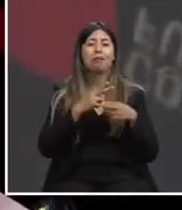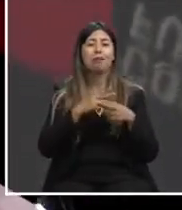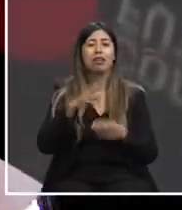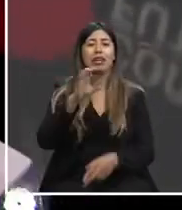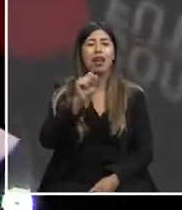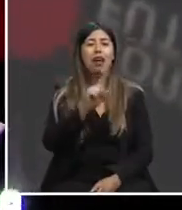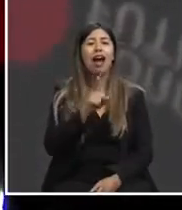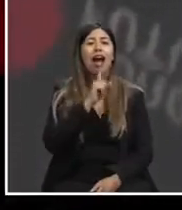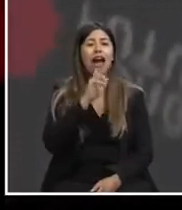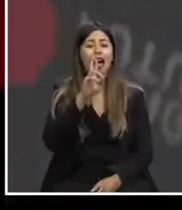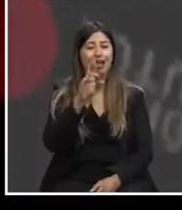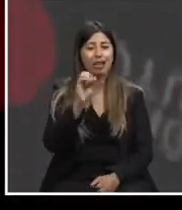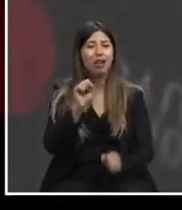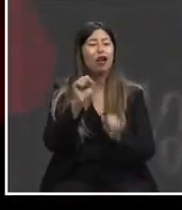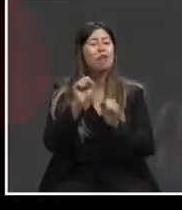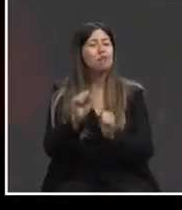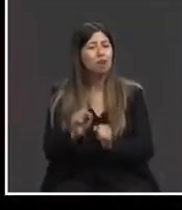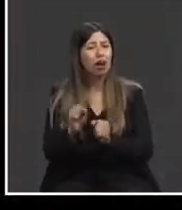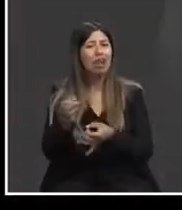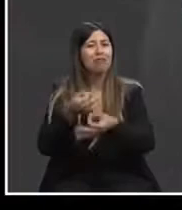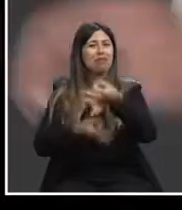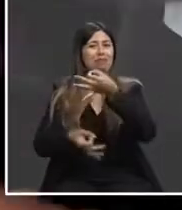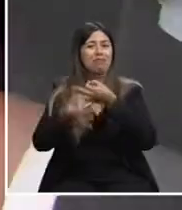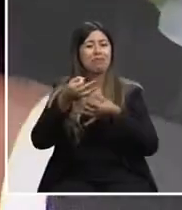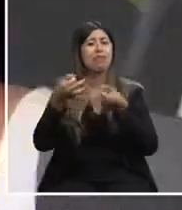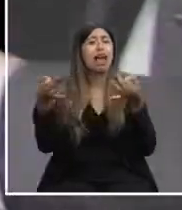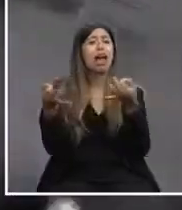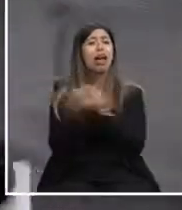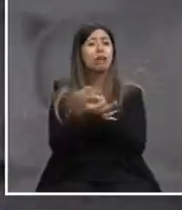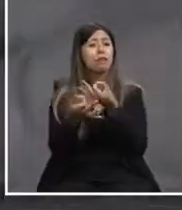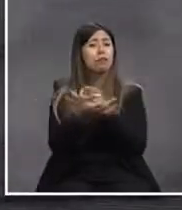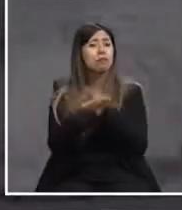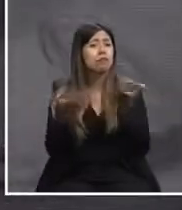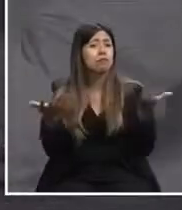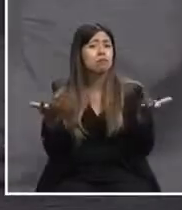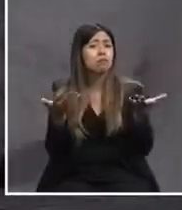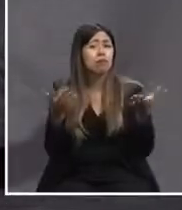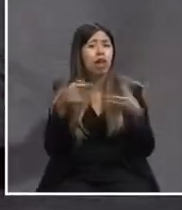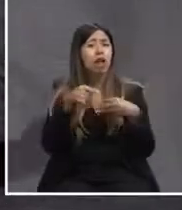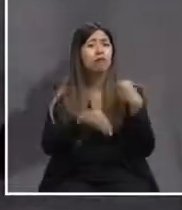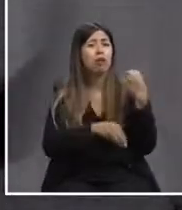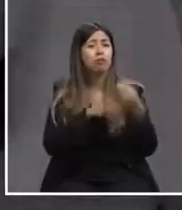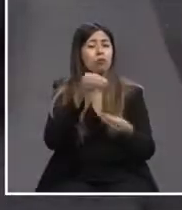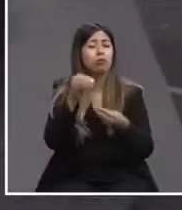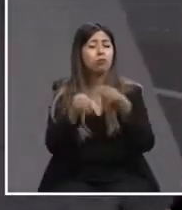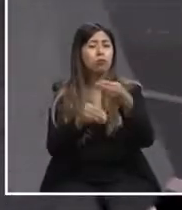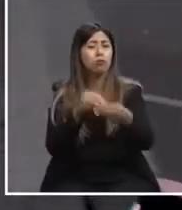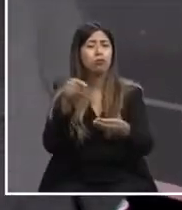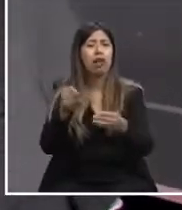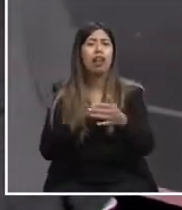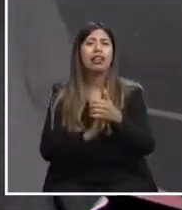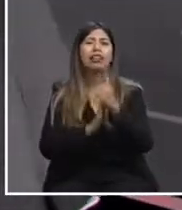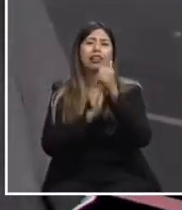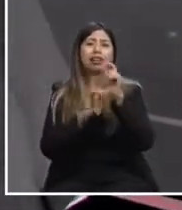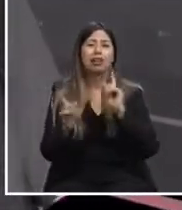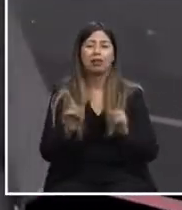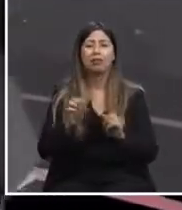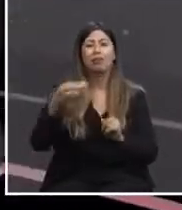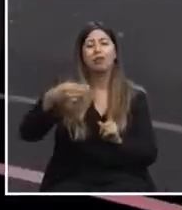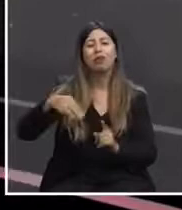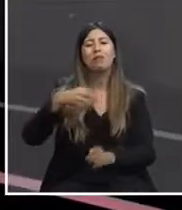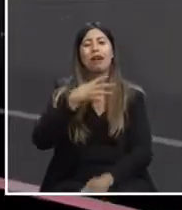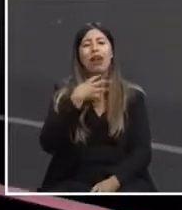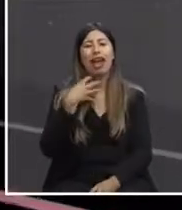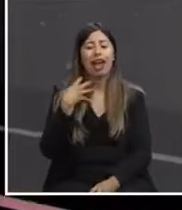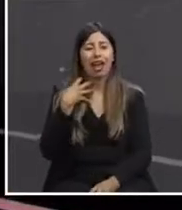acompañar con unas breves palabras para que nos explique también cuál ha sido ese proceso que ha liderado desde la Municipalidad de Renca y por